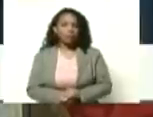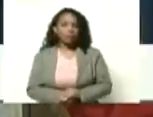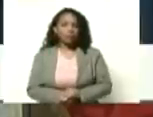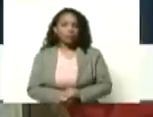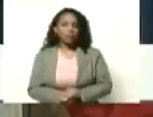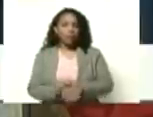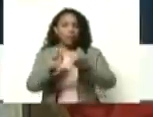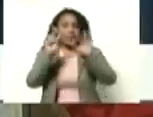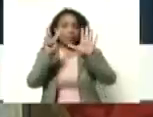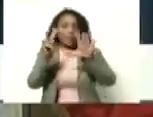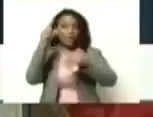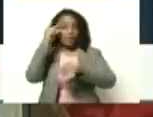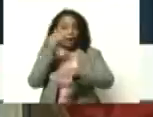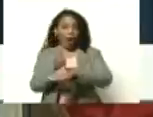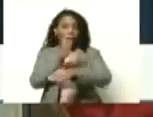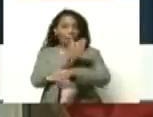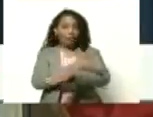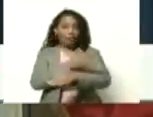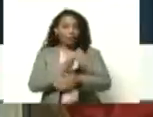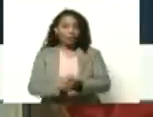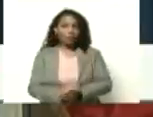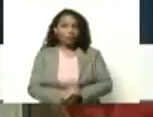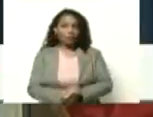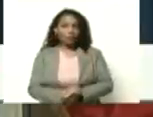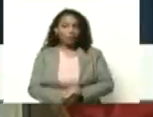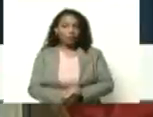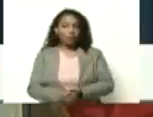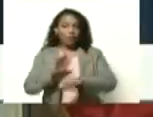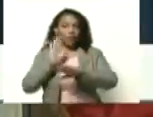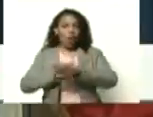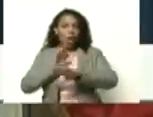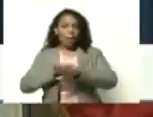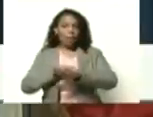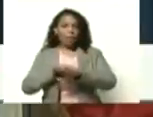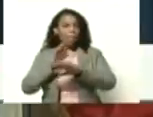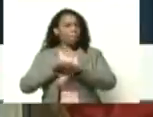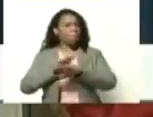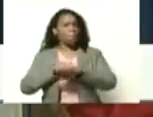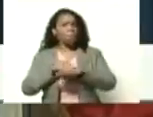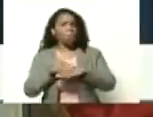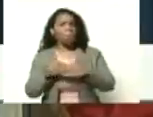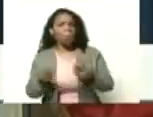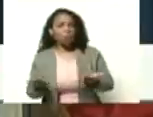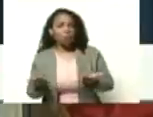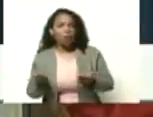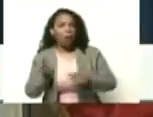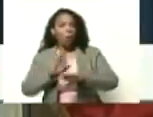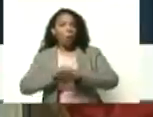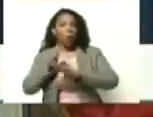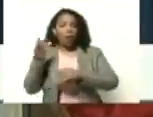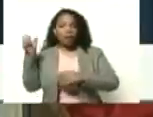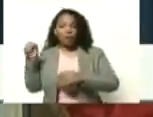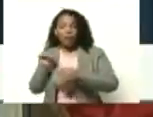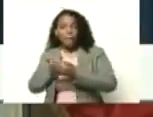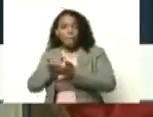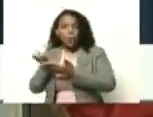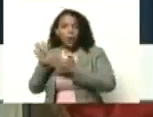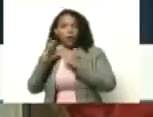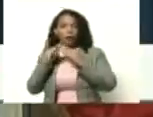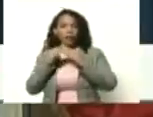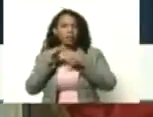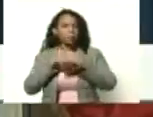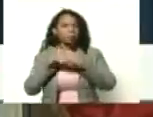siete días antes del hecho porque porque la sacan de la casa